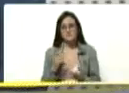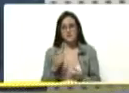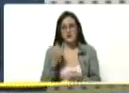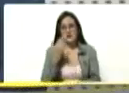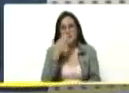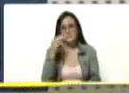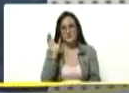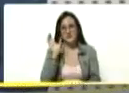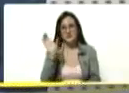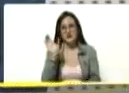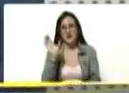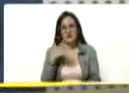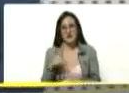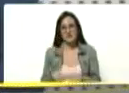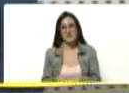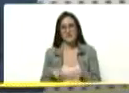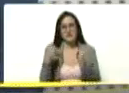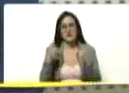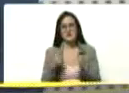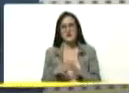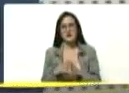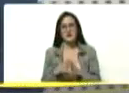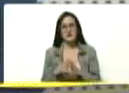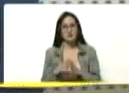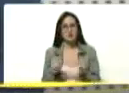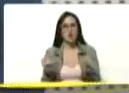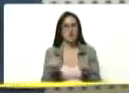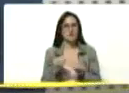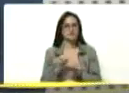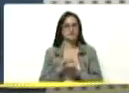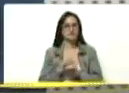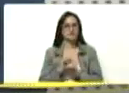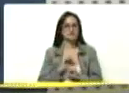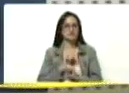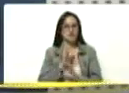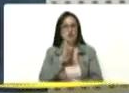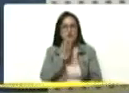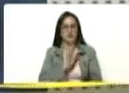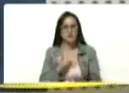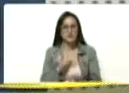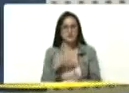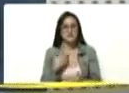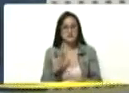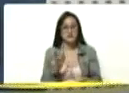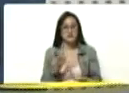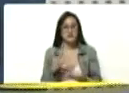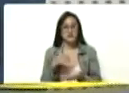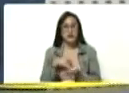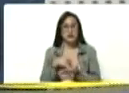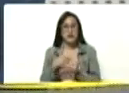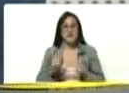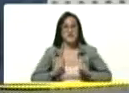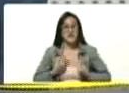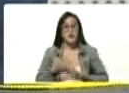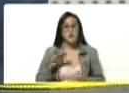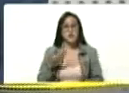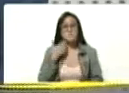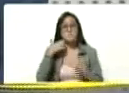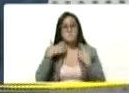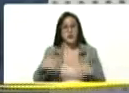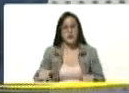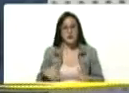capital aniquilando todo a su paso y poniendo en riesgo nuestra propia existencia. Nosotros